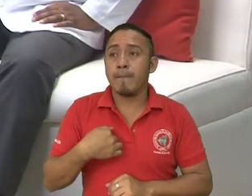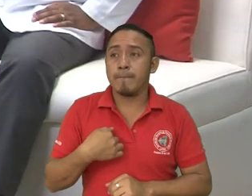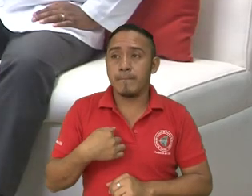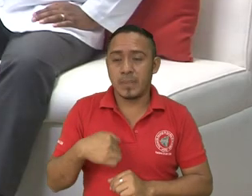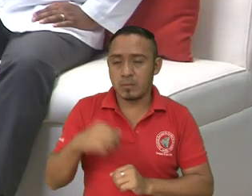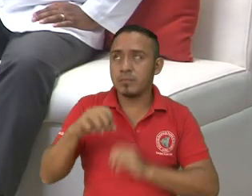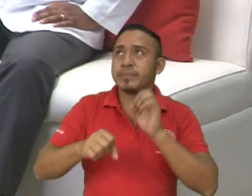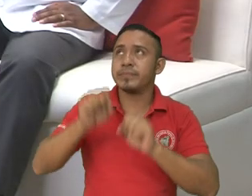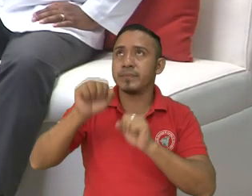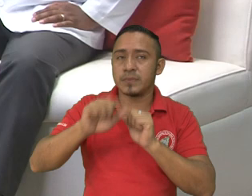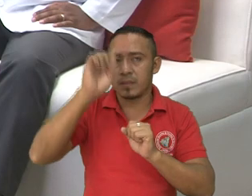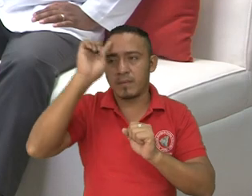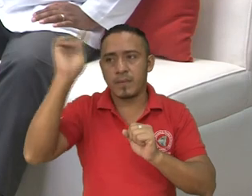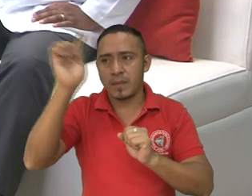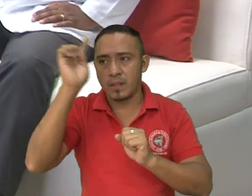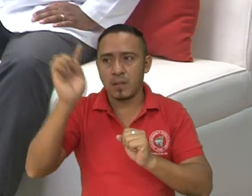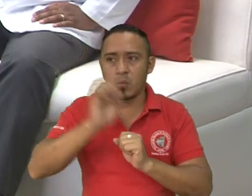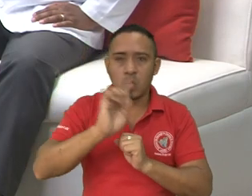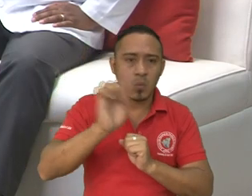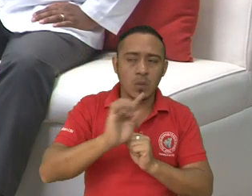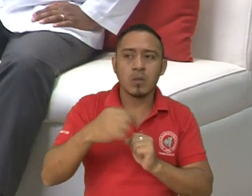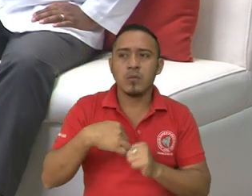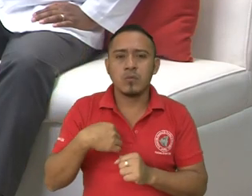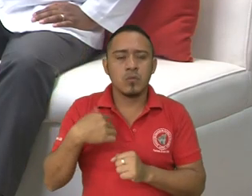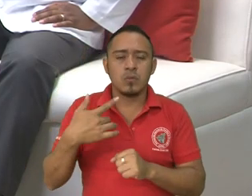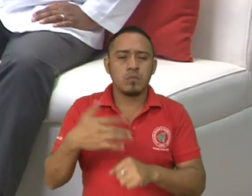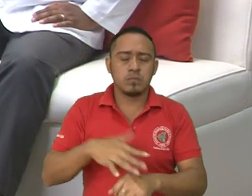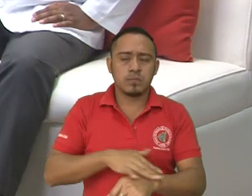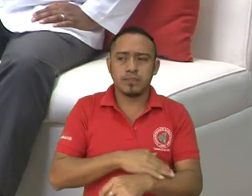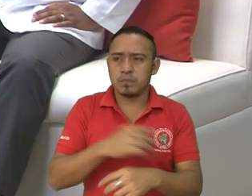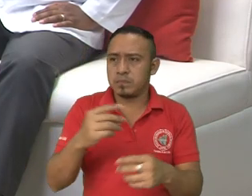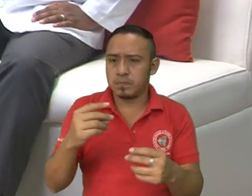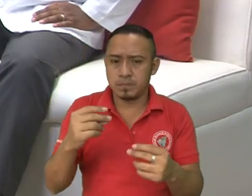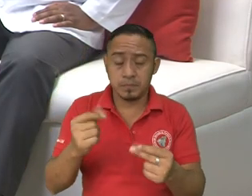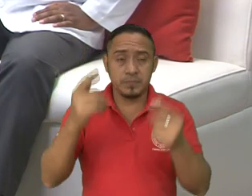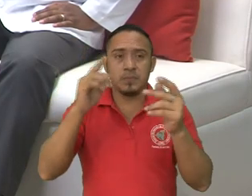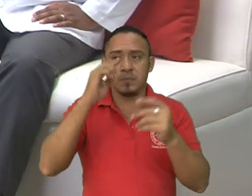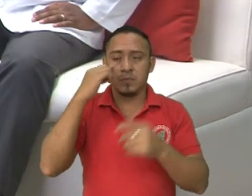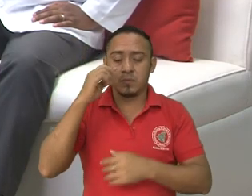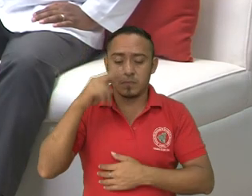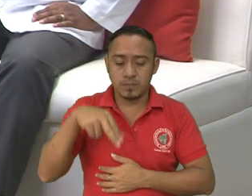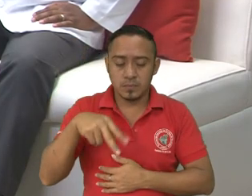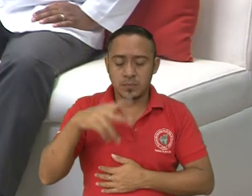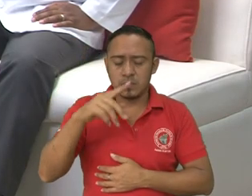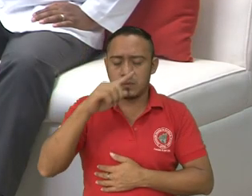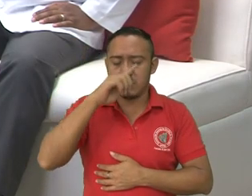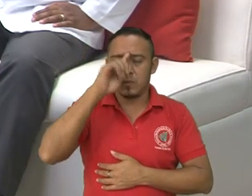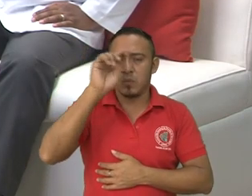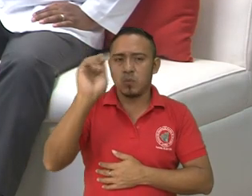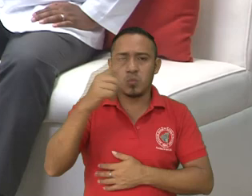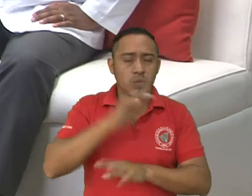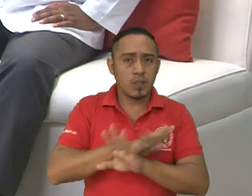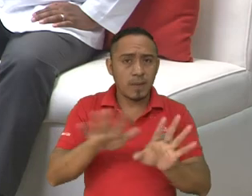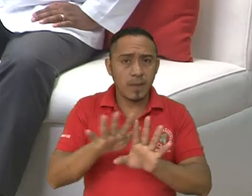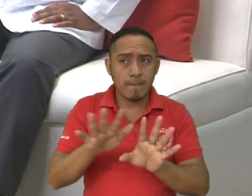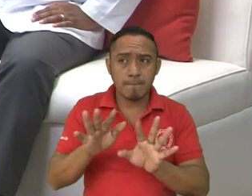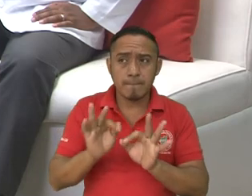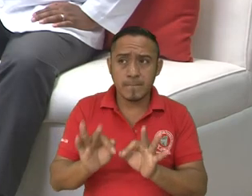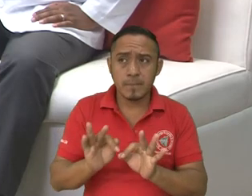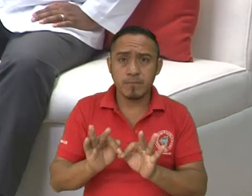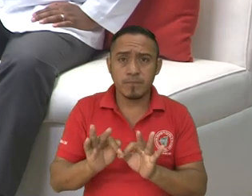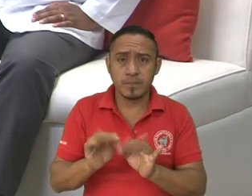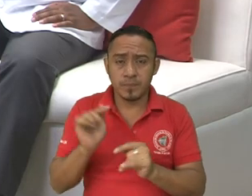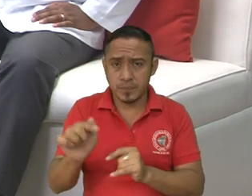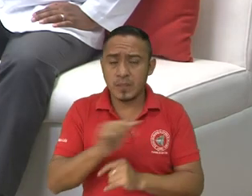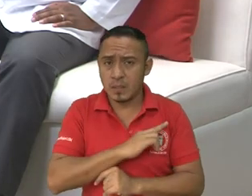suba a una distancia alta y le dé mareo, sino simplemente que de repente queda viendo para abajo y le siente que le da vuelta la cabeza. Eso sucede